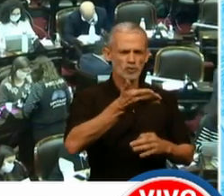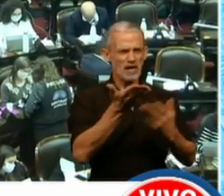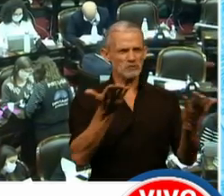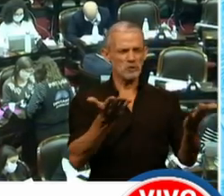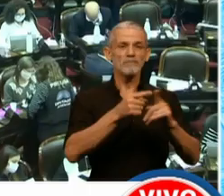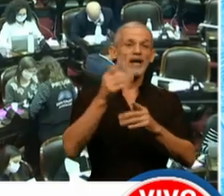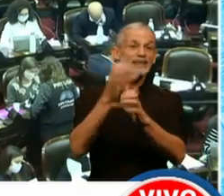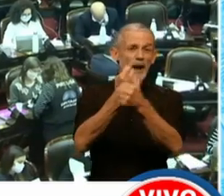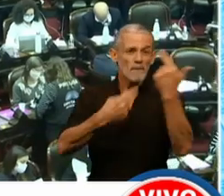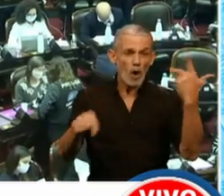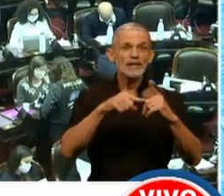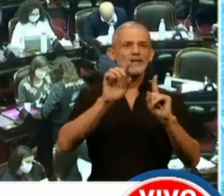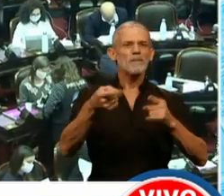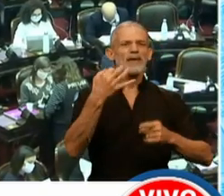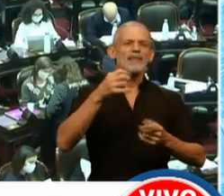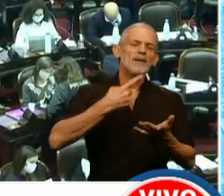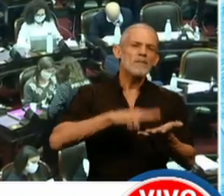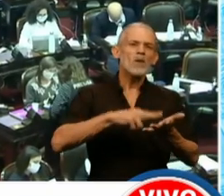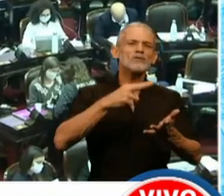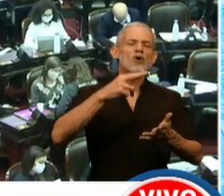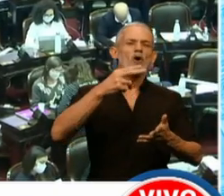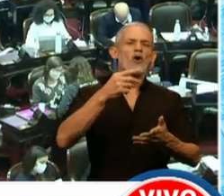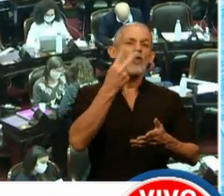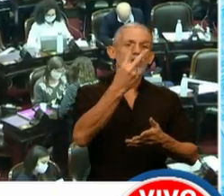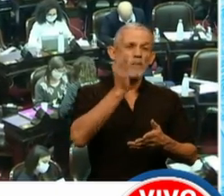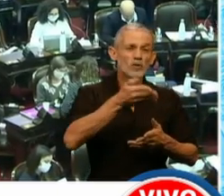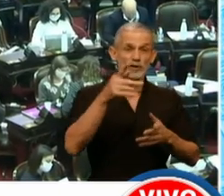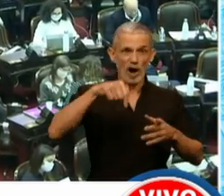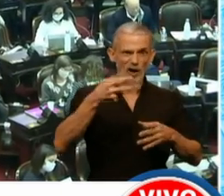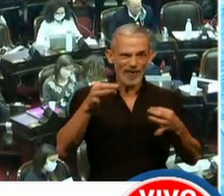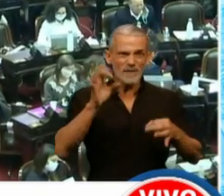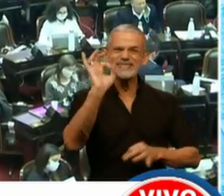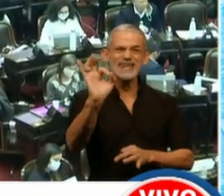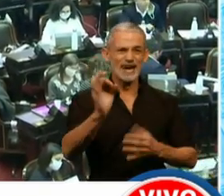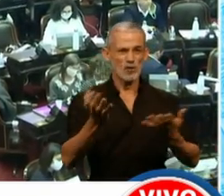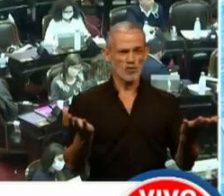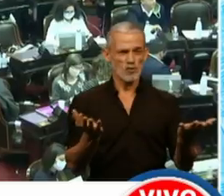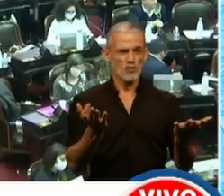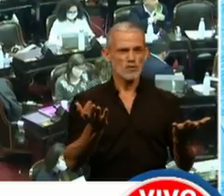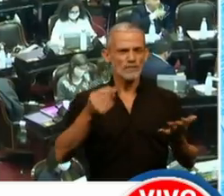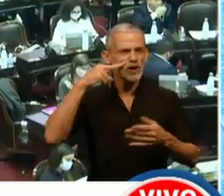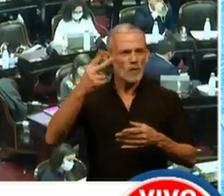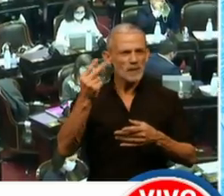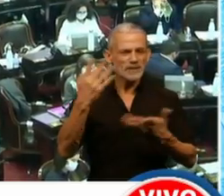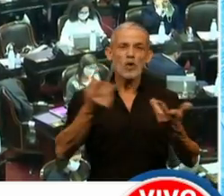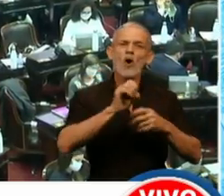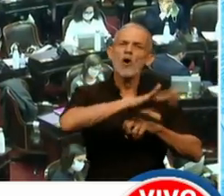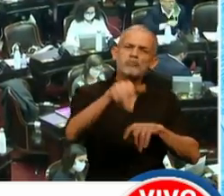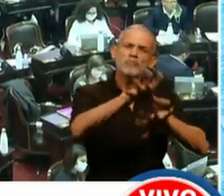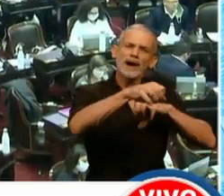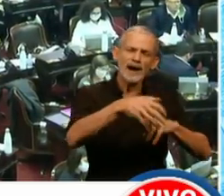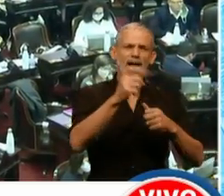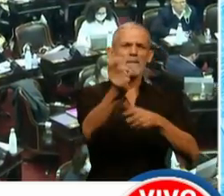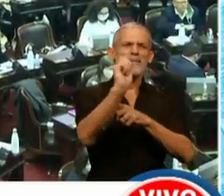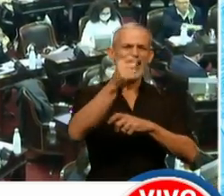que de estar grabado al 2% en 2019 debería estar exento en 2021 o la actividad de agricultura ganadería y